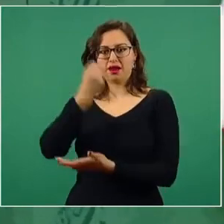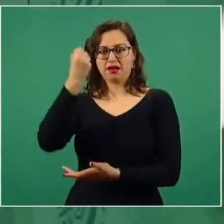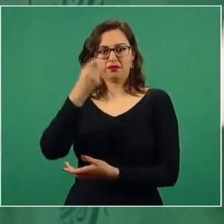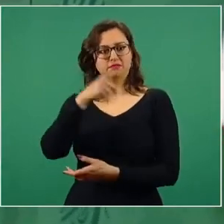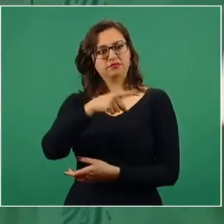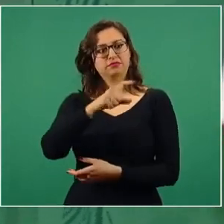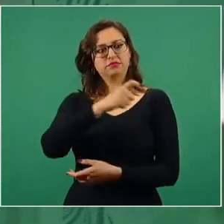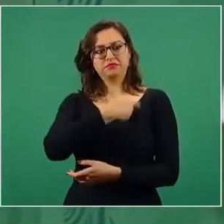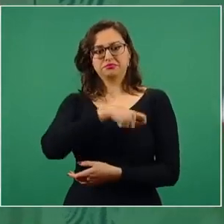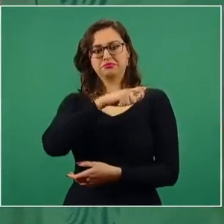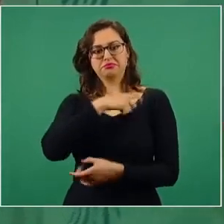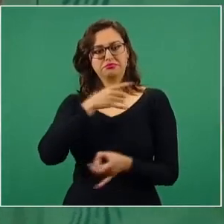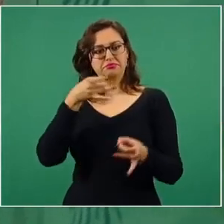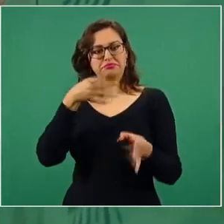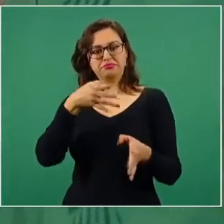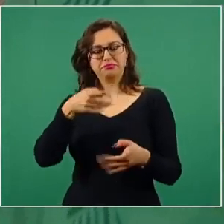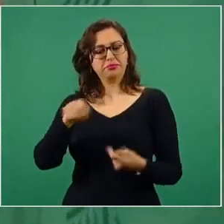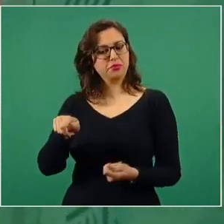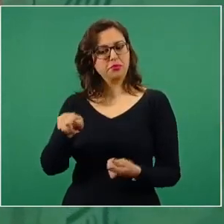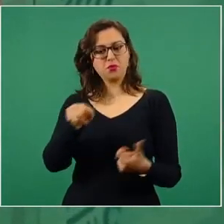cuando regresa